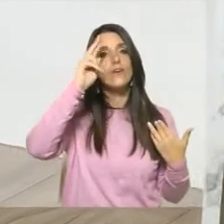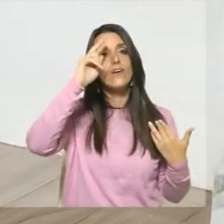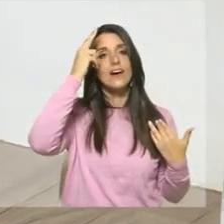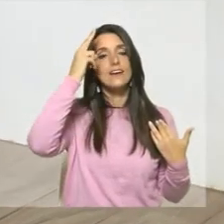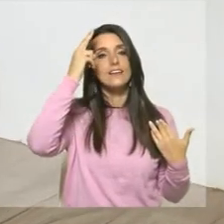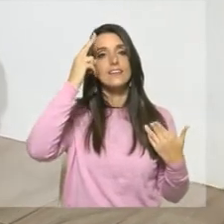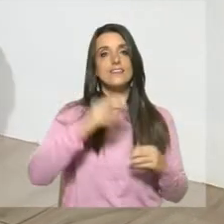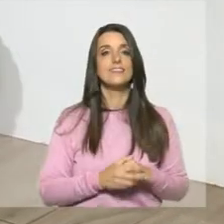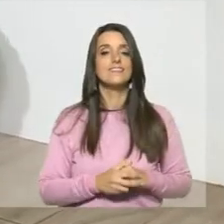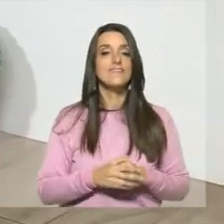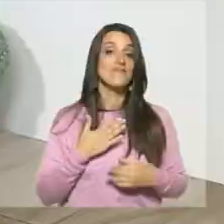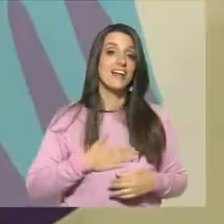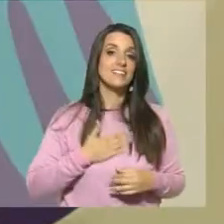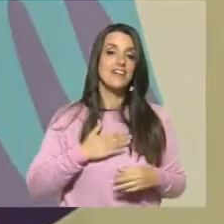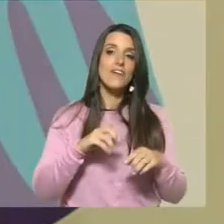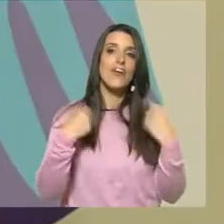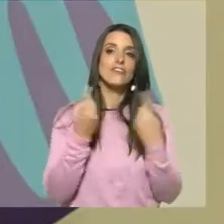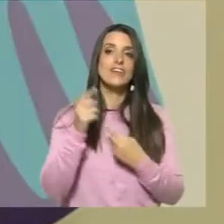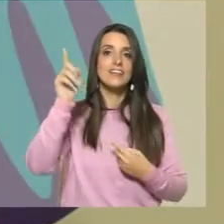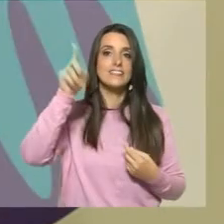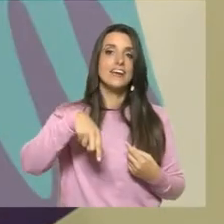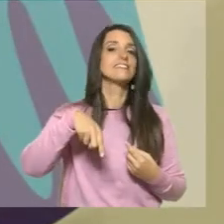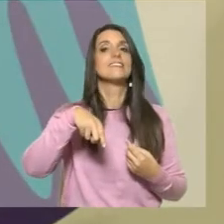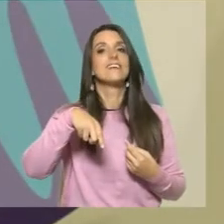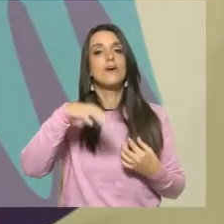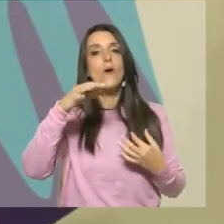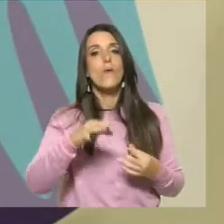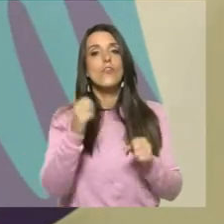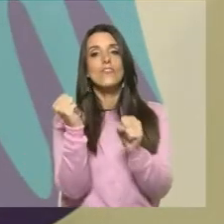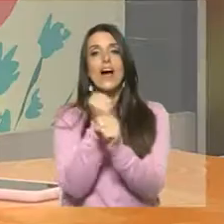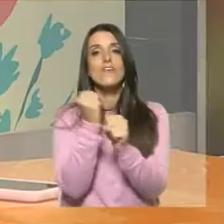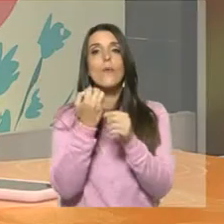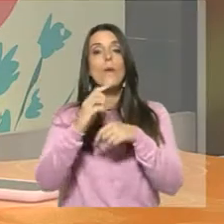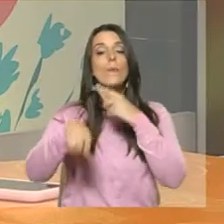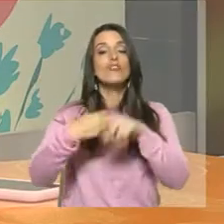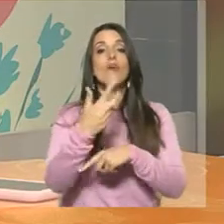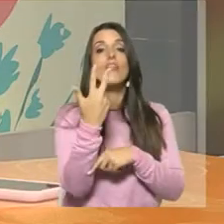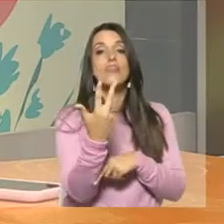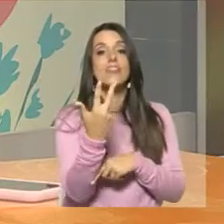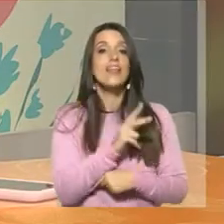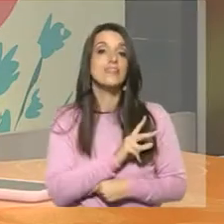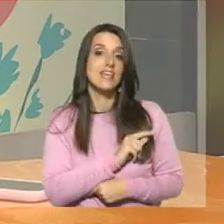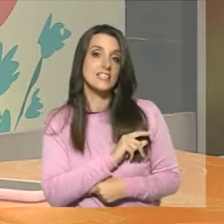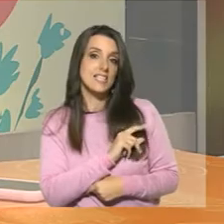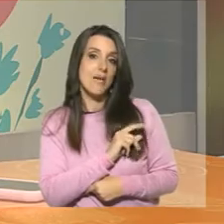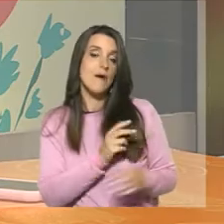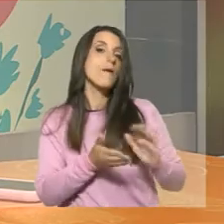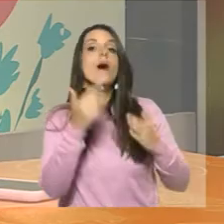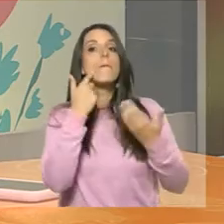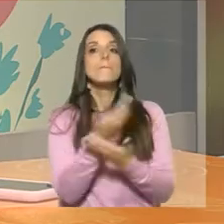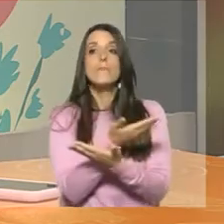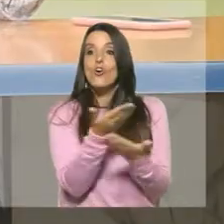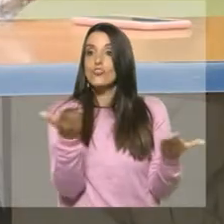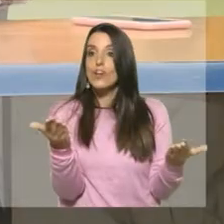acá. Para nosotros es un placer que nos acompañes. Gracias. Y además estábamos diciendo que con mucho trabajo, porque el próximo 3 de diciembre se va a estar estrenando